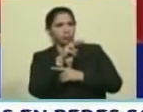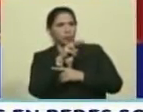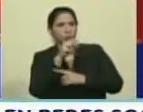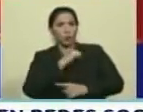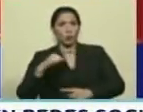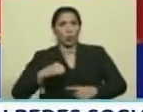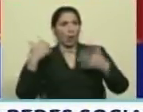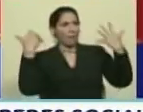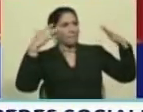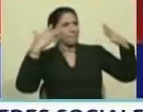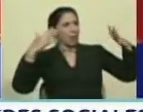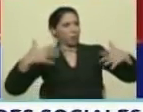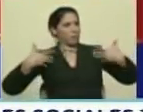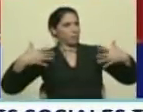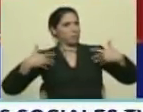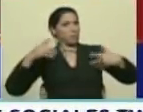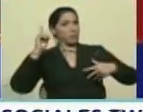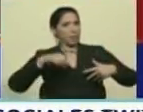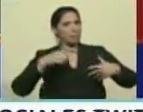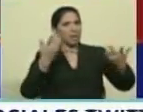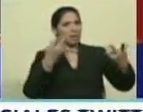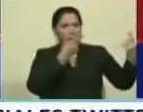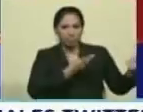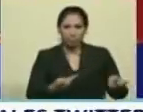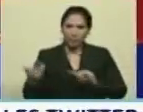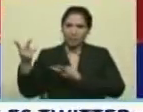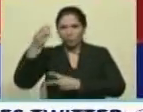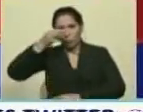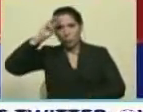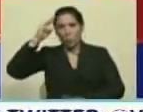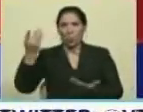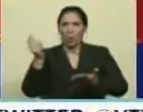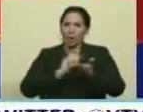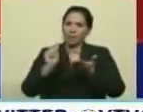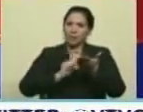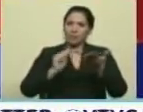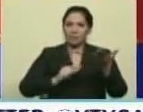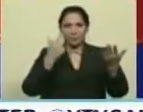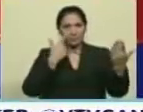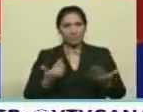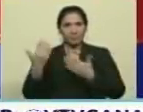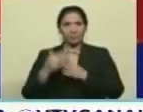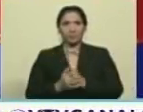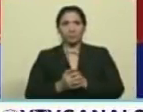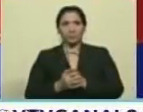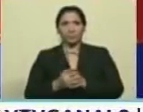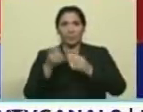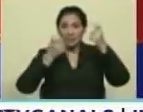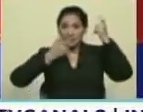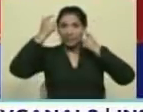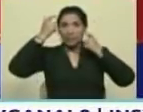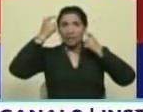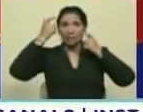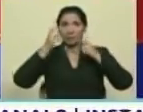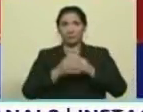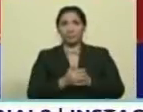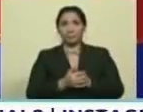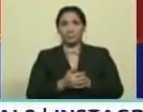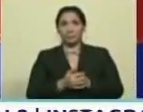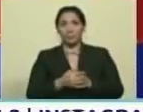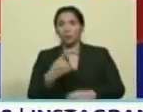con entusiasmo, sino que a su regreso a La Habana le escribe pidiéndole detalles. Chávez le confiesa que solo está la